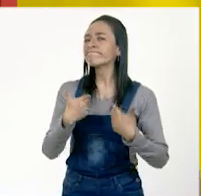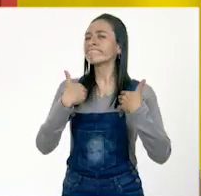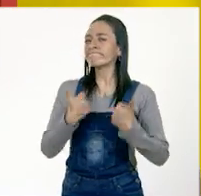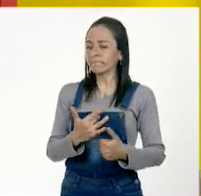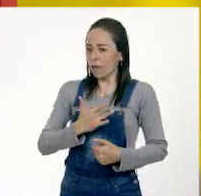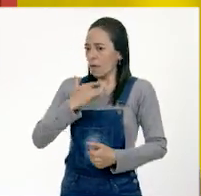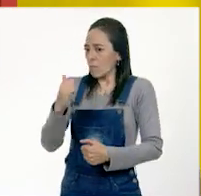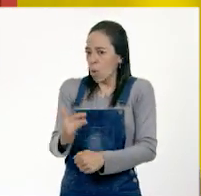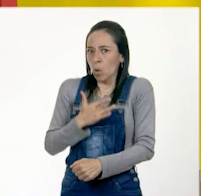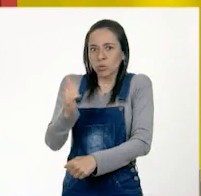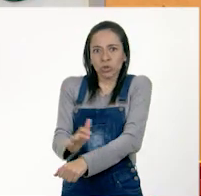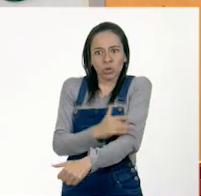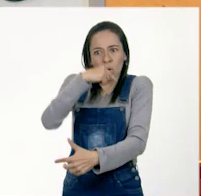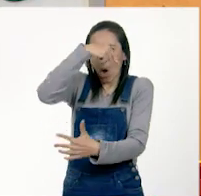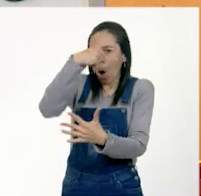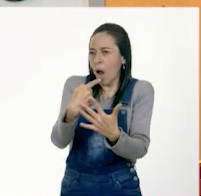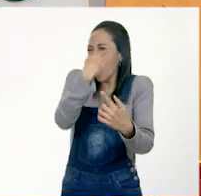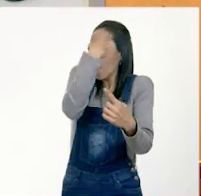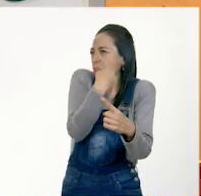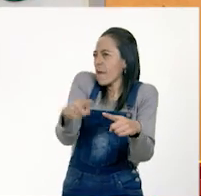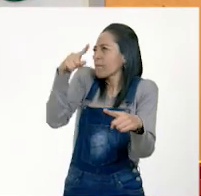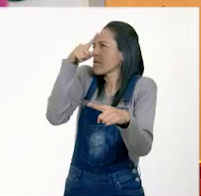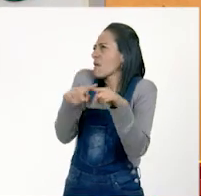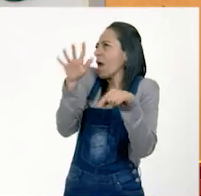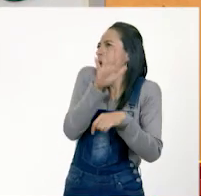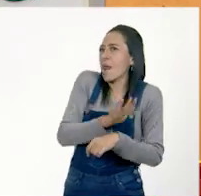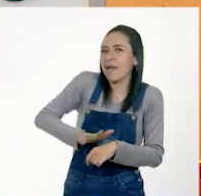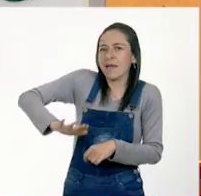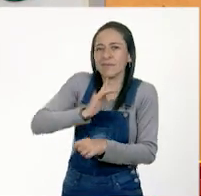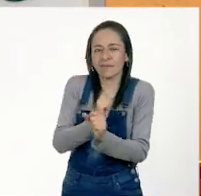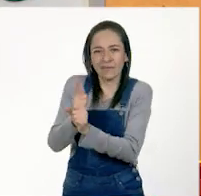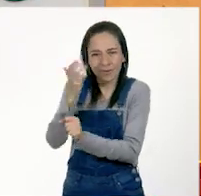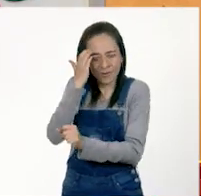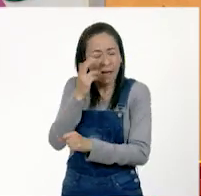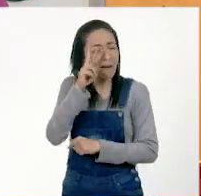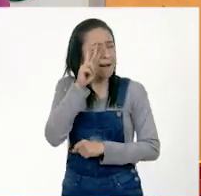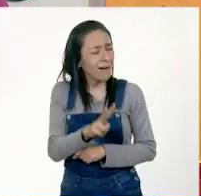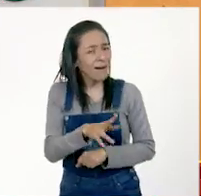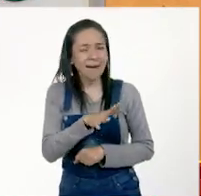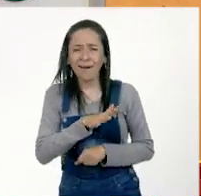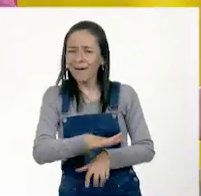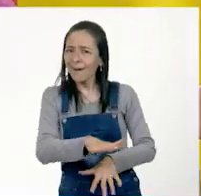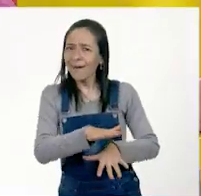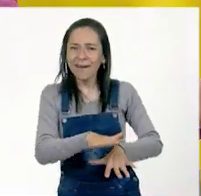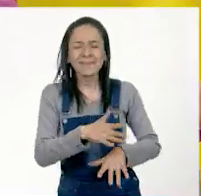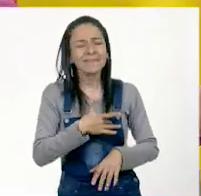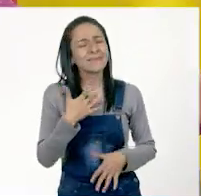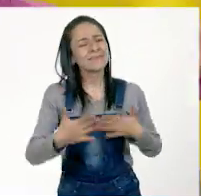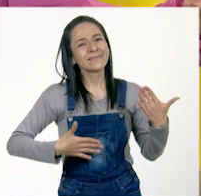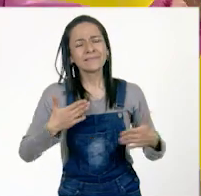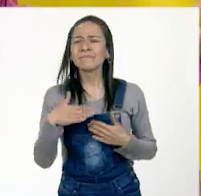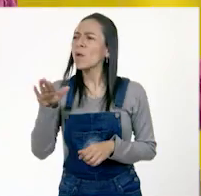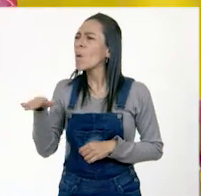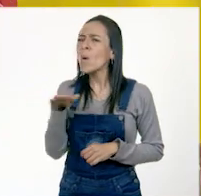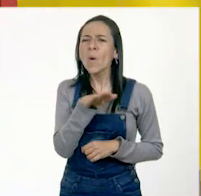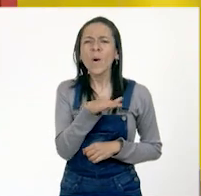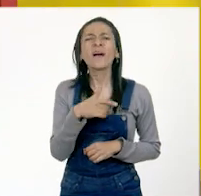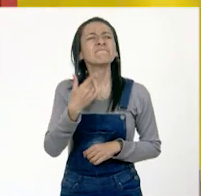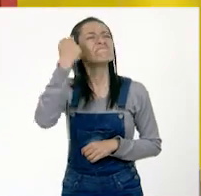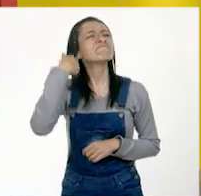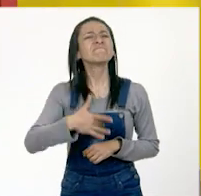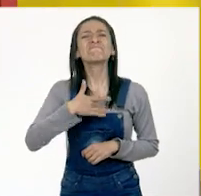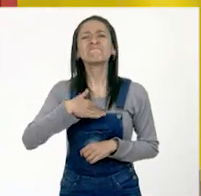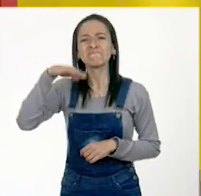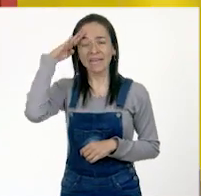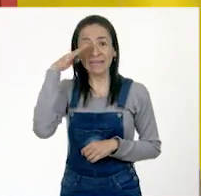les pareció? ¡Sí! ¡Está increíble! ¡Me divertí mucho! Oigan, ¿qué les parece si ahora, para terminar parte